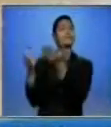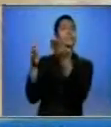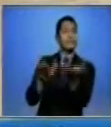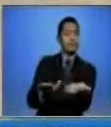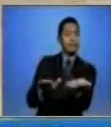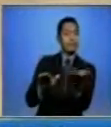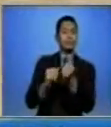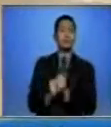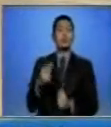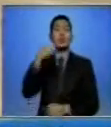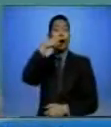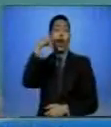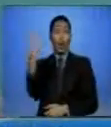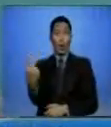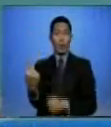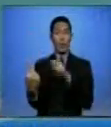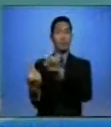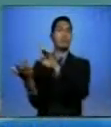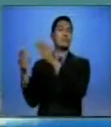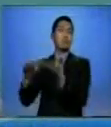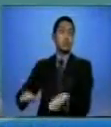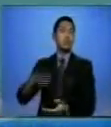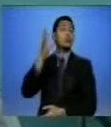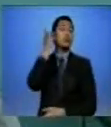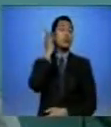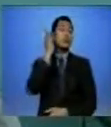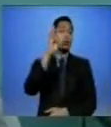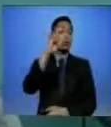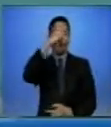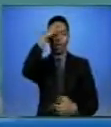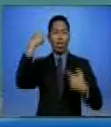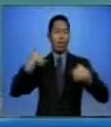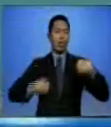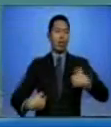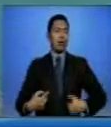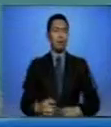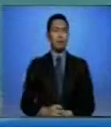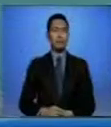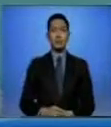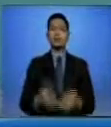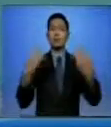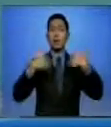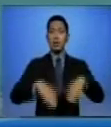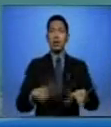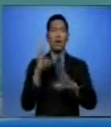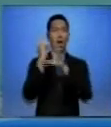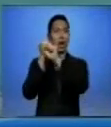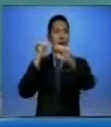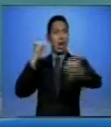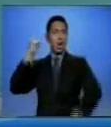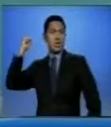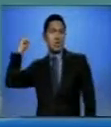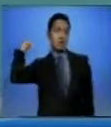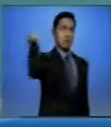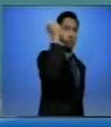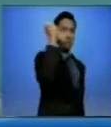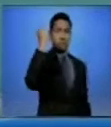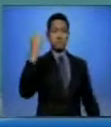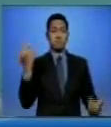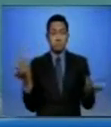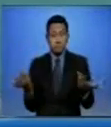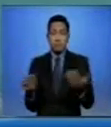herida, retornaban a su casa. Los hermanos Tagiri Starmenani ha estado listo ya con la lanza para atacarnos. Entonces uno de